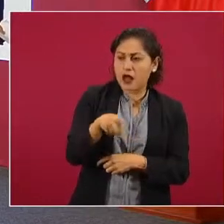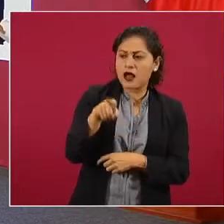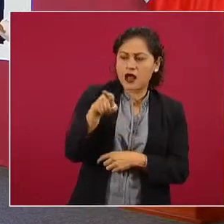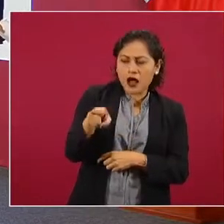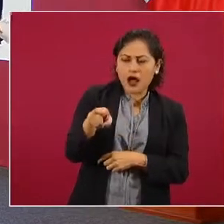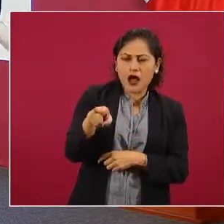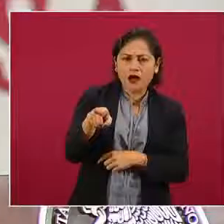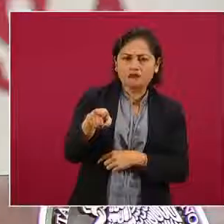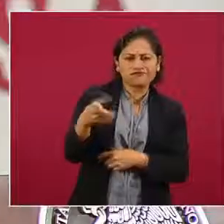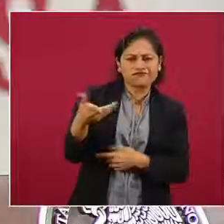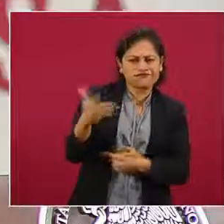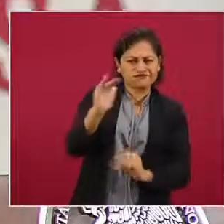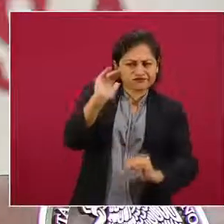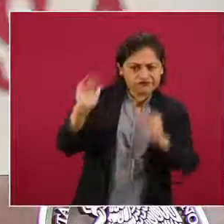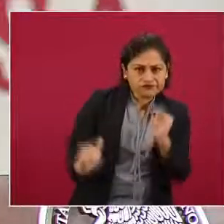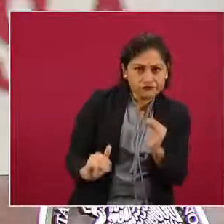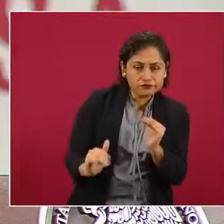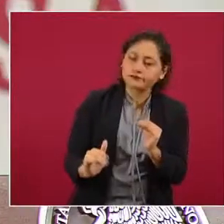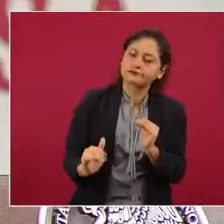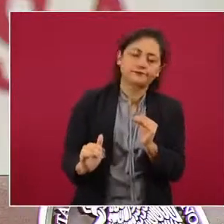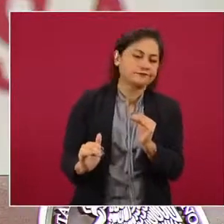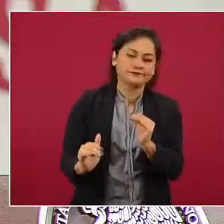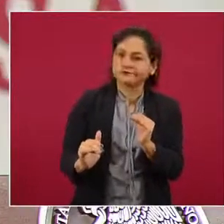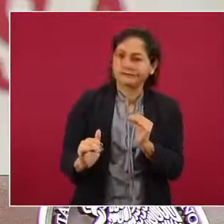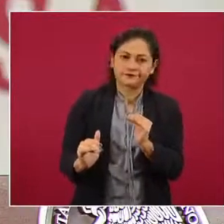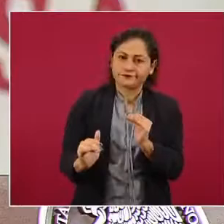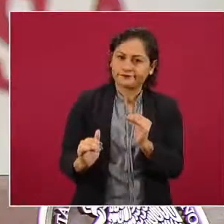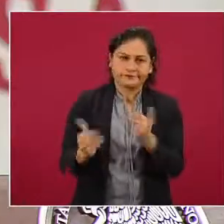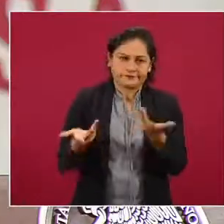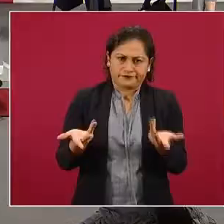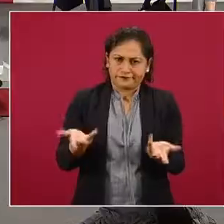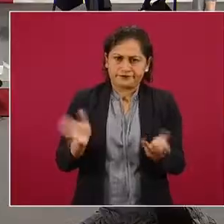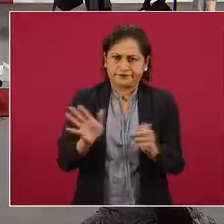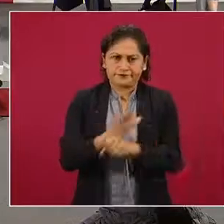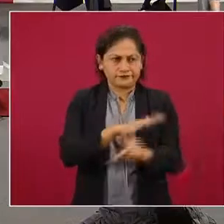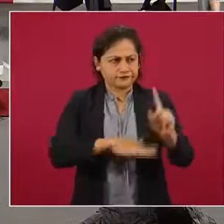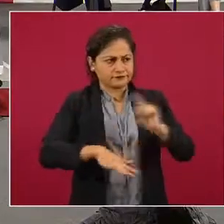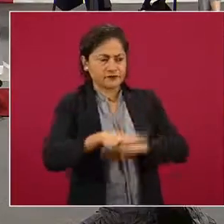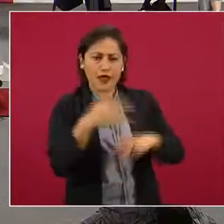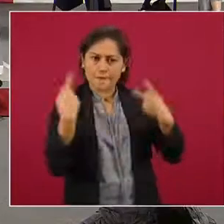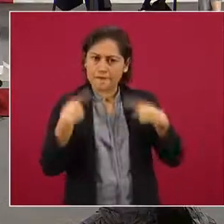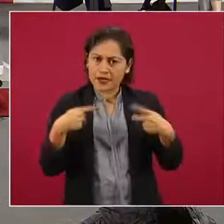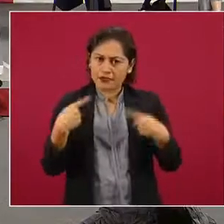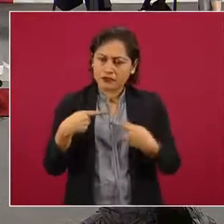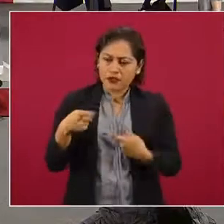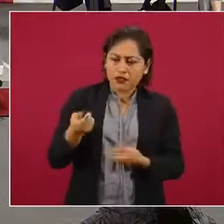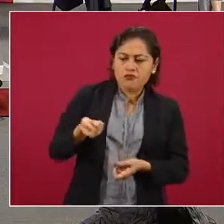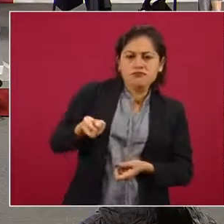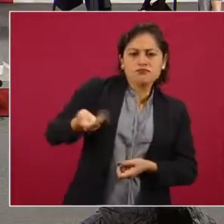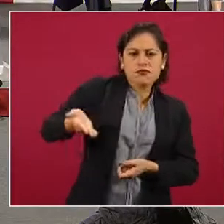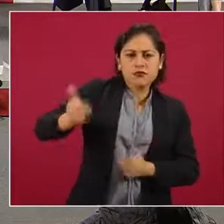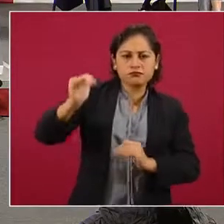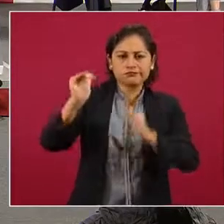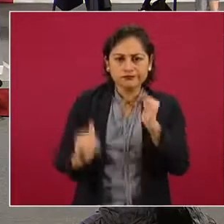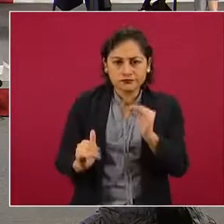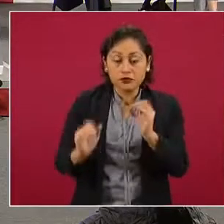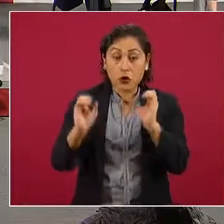un trato desigual a una persona por parte de la sociedad o de las